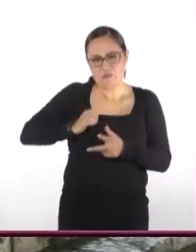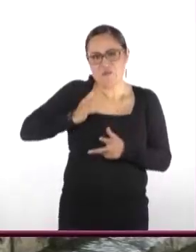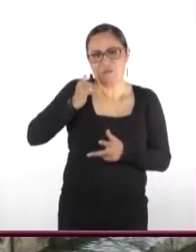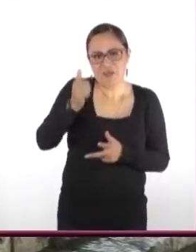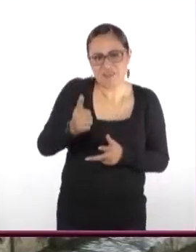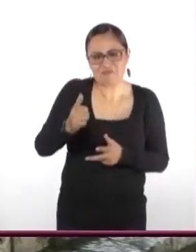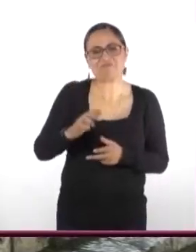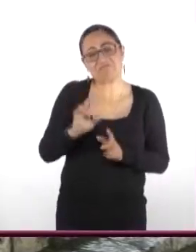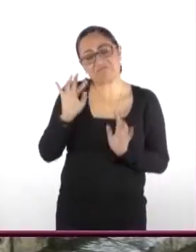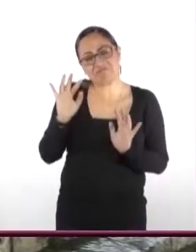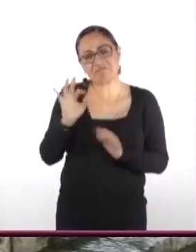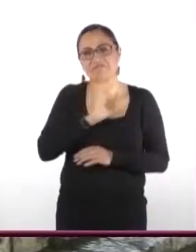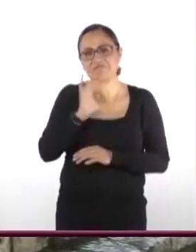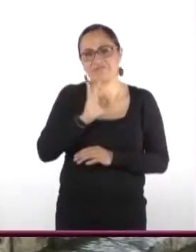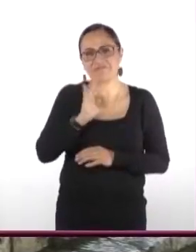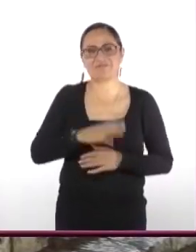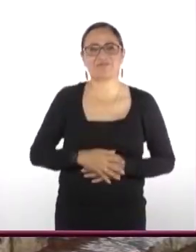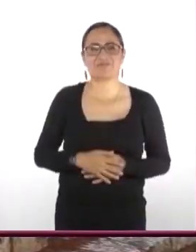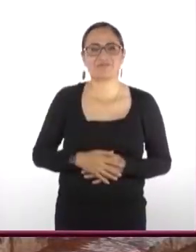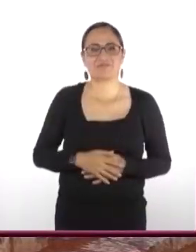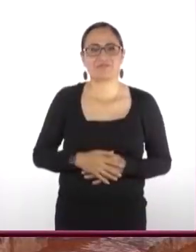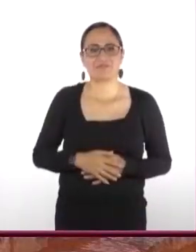Puede ser.